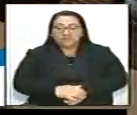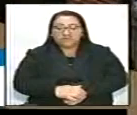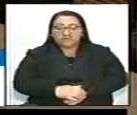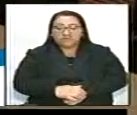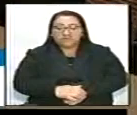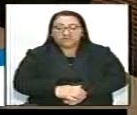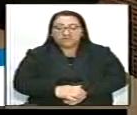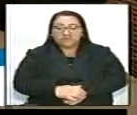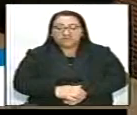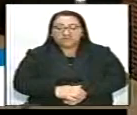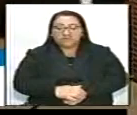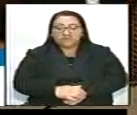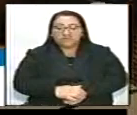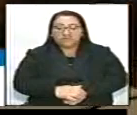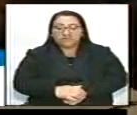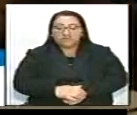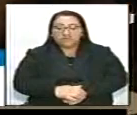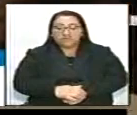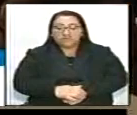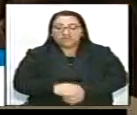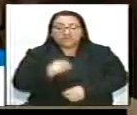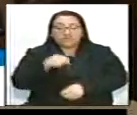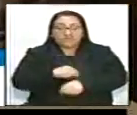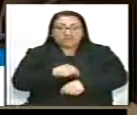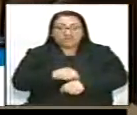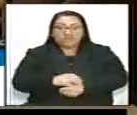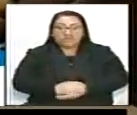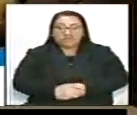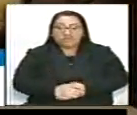Esta nueva gestión en este periodo.